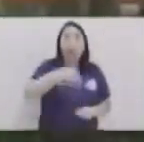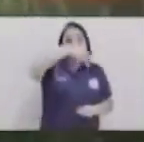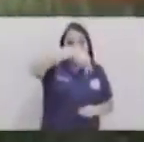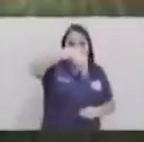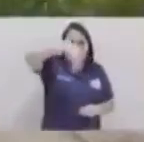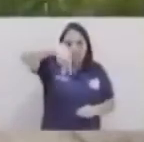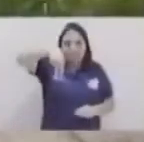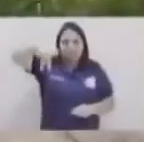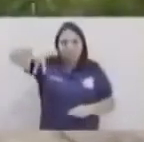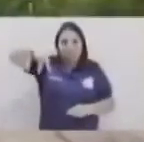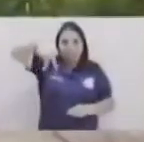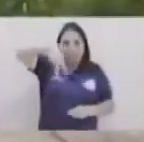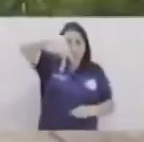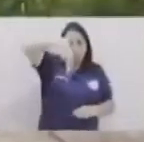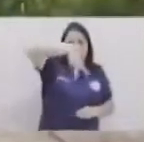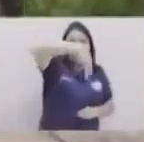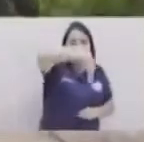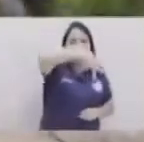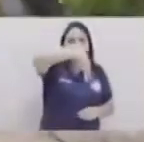Movimiento lateral.